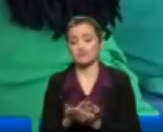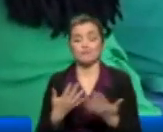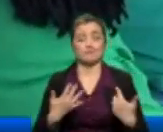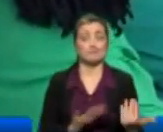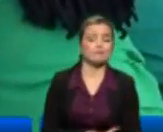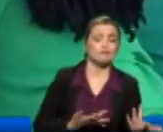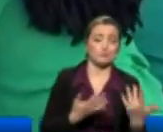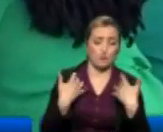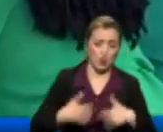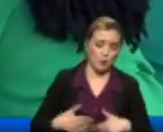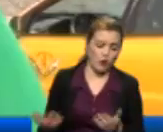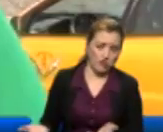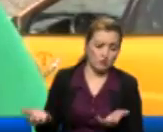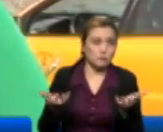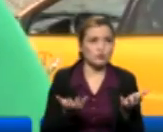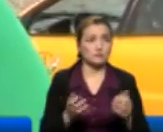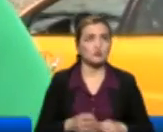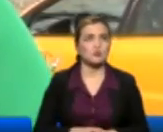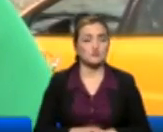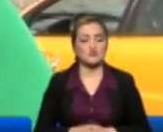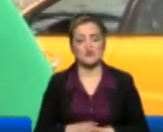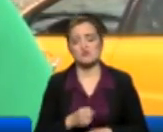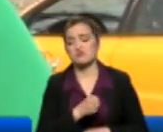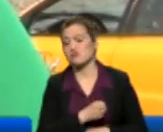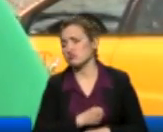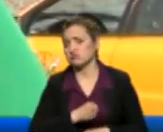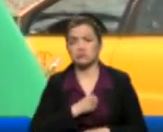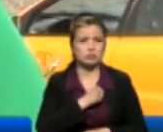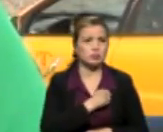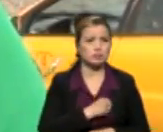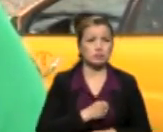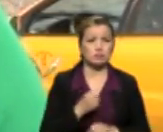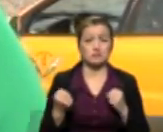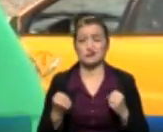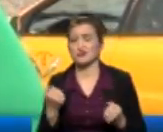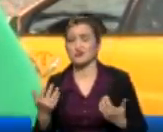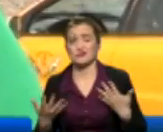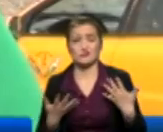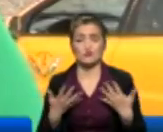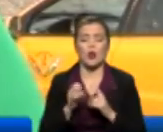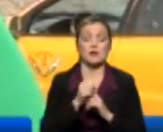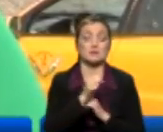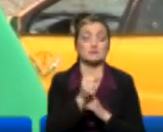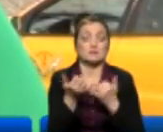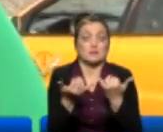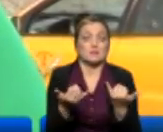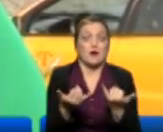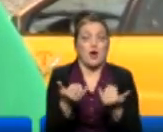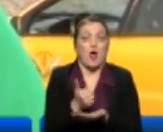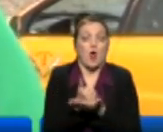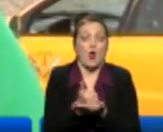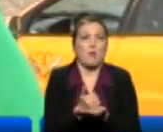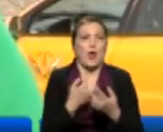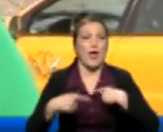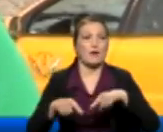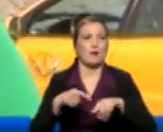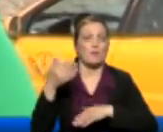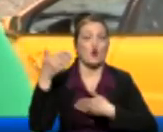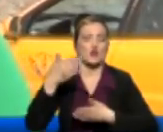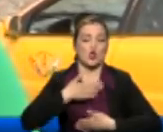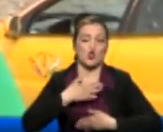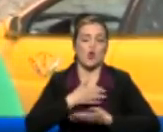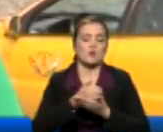espera de la entrega de los cuerpos. Estamos muy consternados por la situación, entonces estamos viendo en qué podemos ayudar como jefe político, en